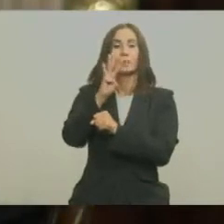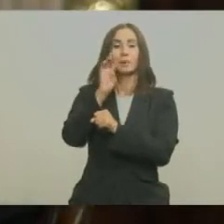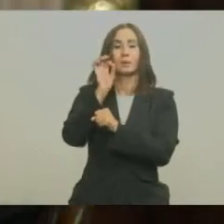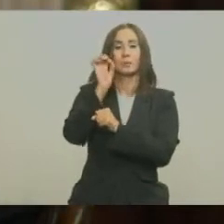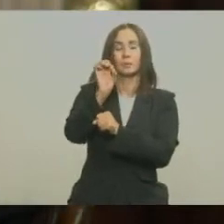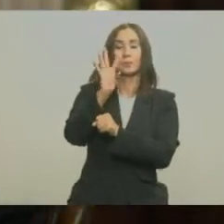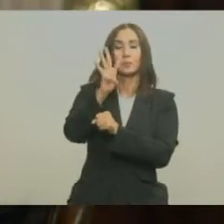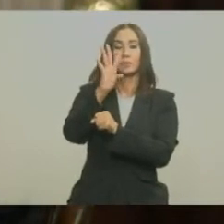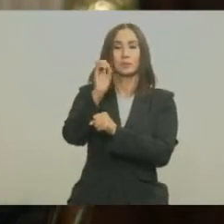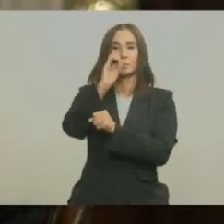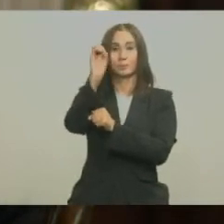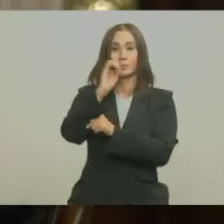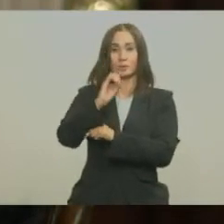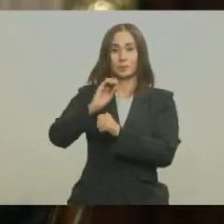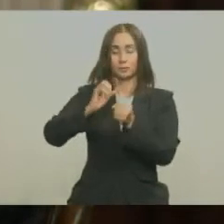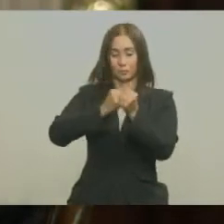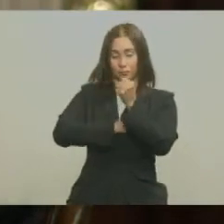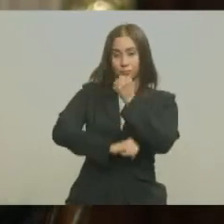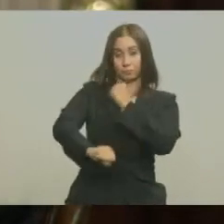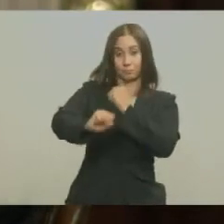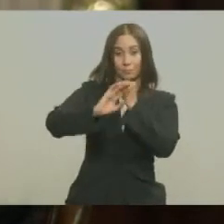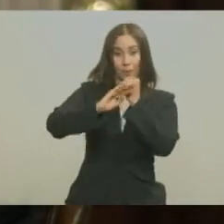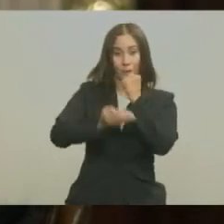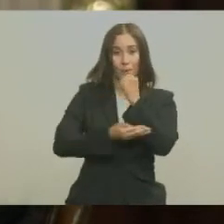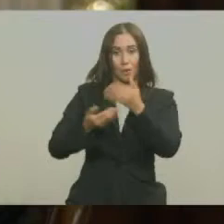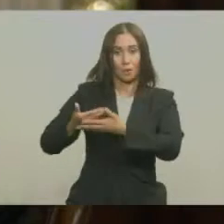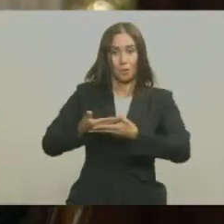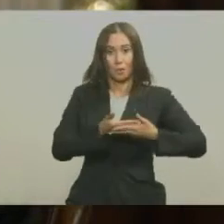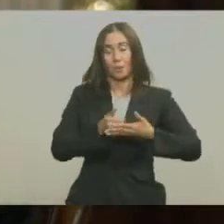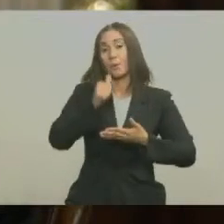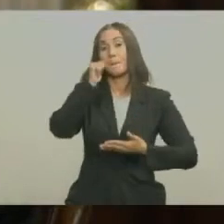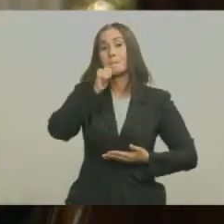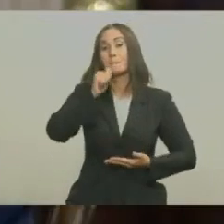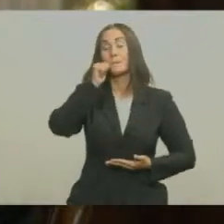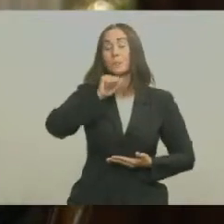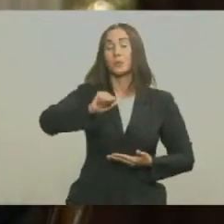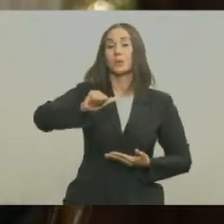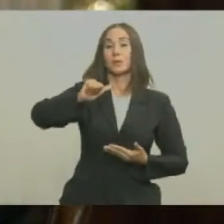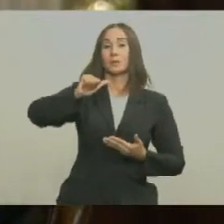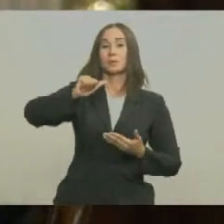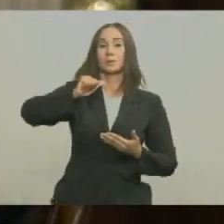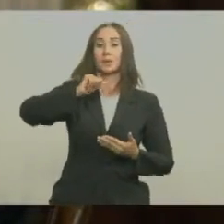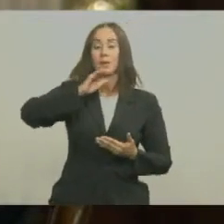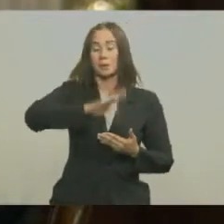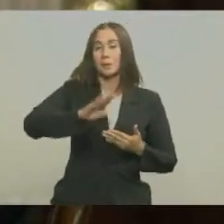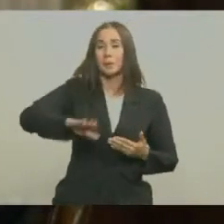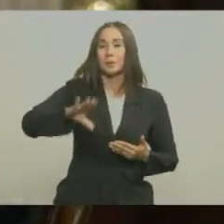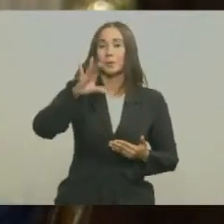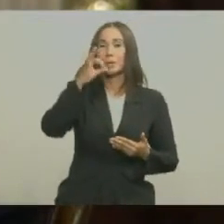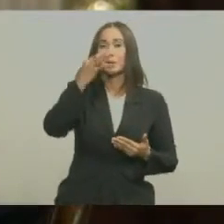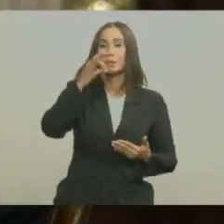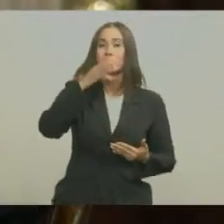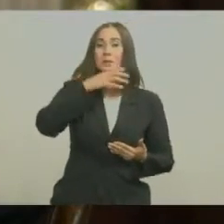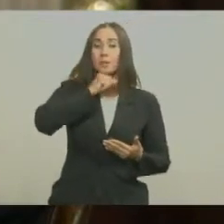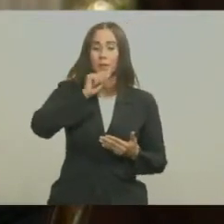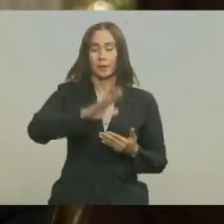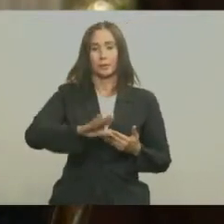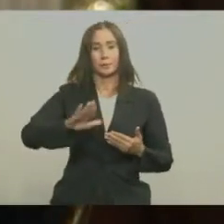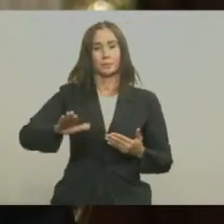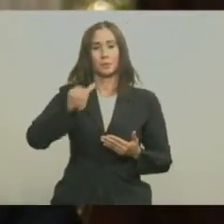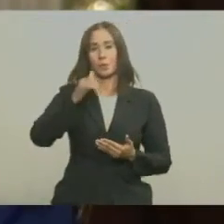24.5% de los nacimientos fueron de madres menores de 19 años. Estamos